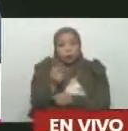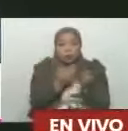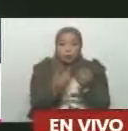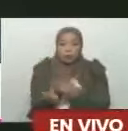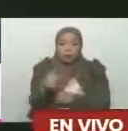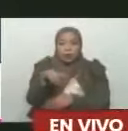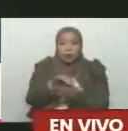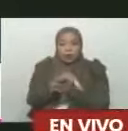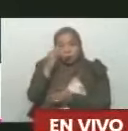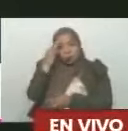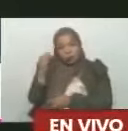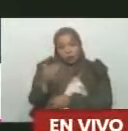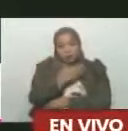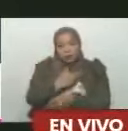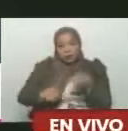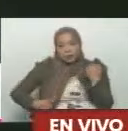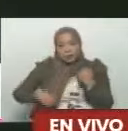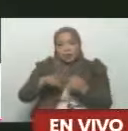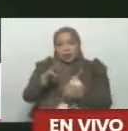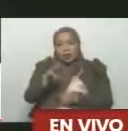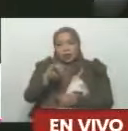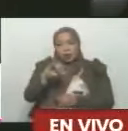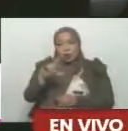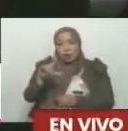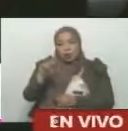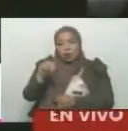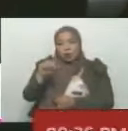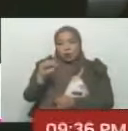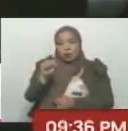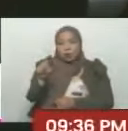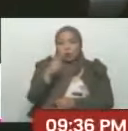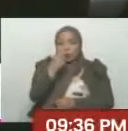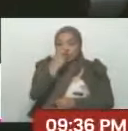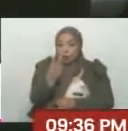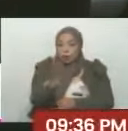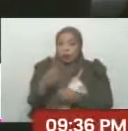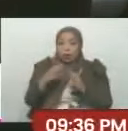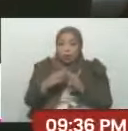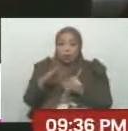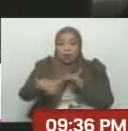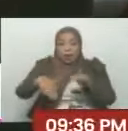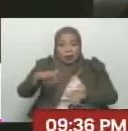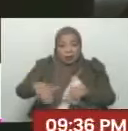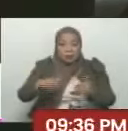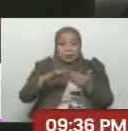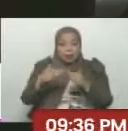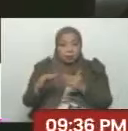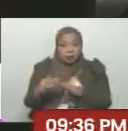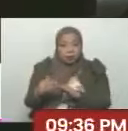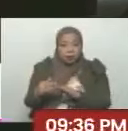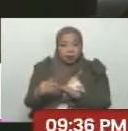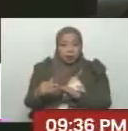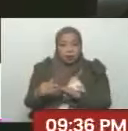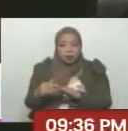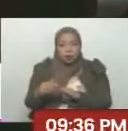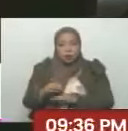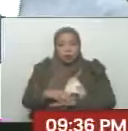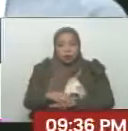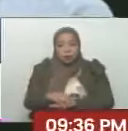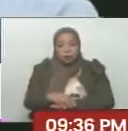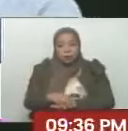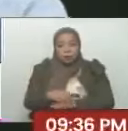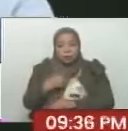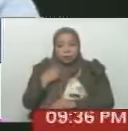Bienvenido. Saludos, presidente. Gracias por la invitación. De Ocumare de la Costa. Bueno, presidente, ahí tenemos una